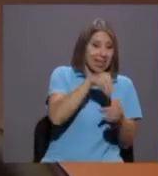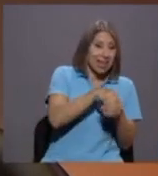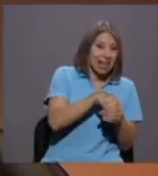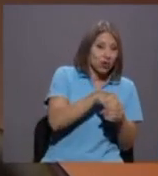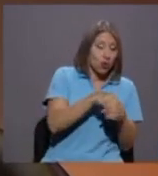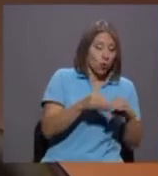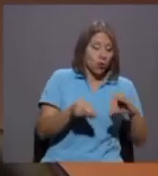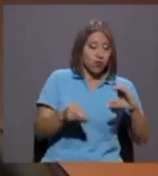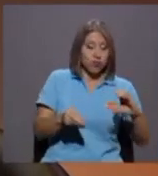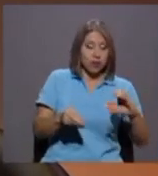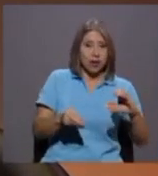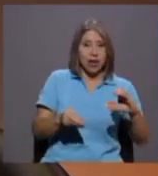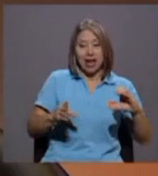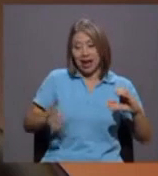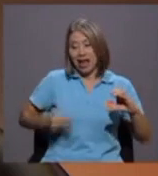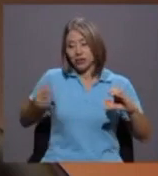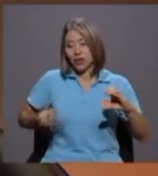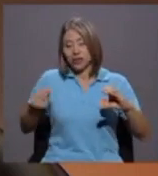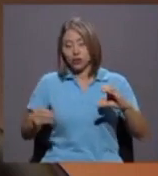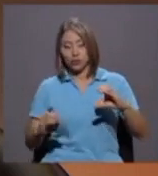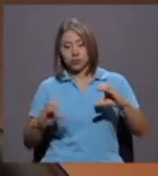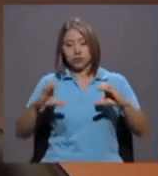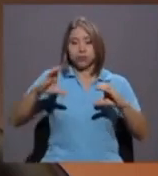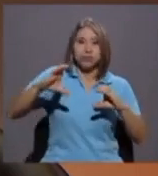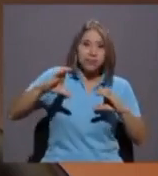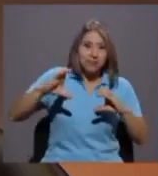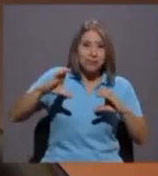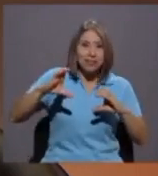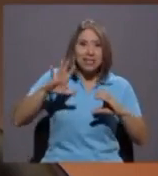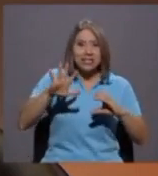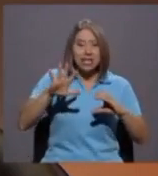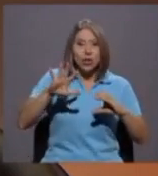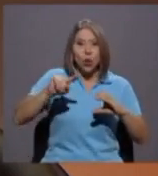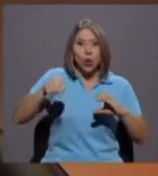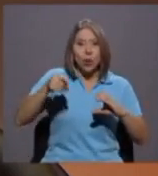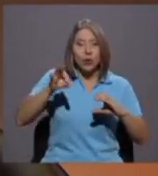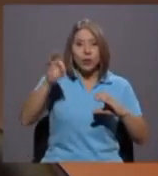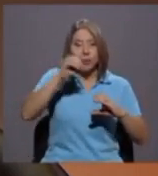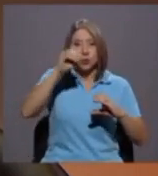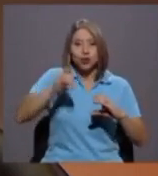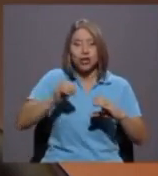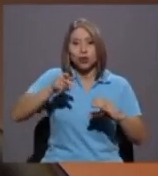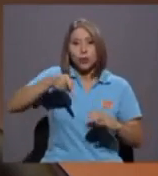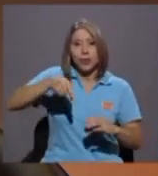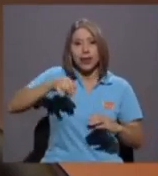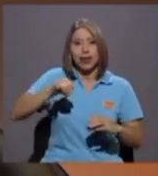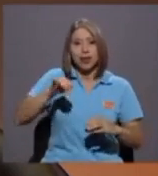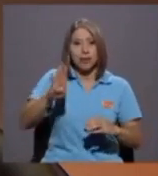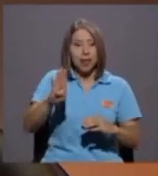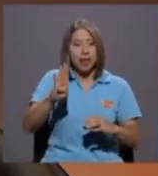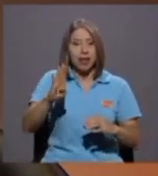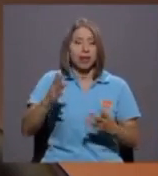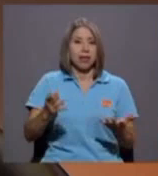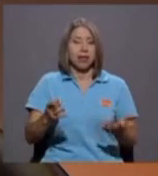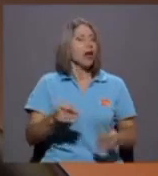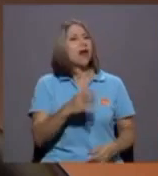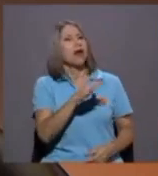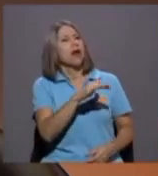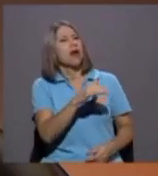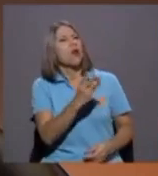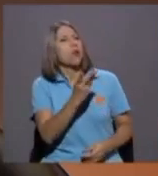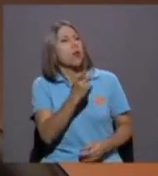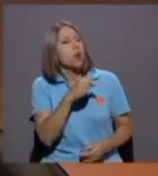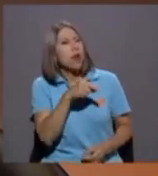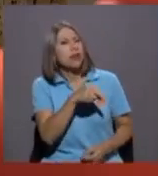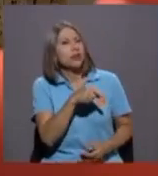un 5,9% de nuestro Producto Interno Bruto. También... Por cierto, ¿cómo cuánto es